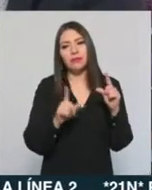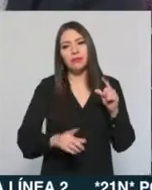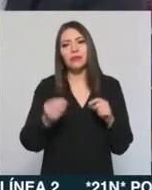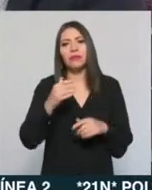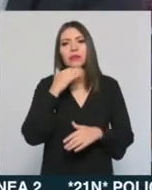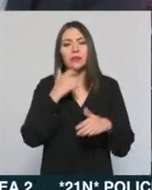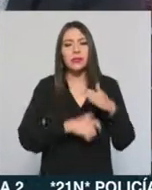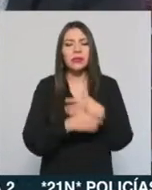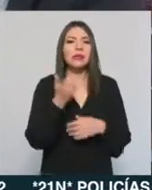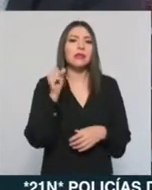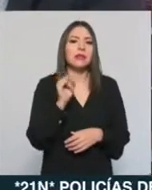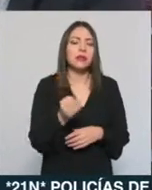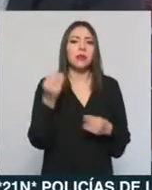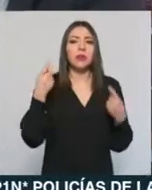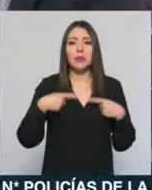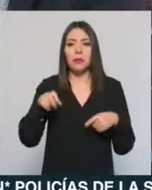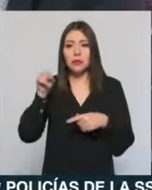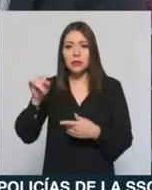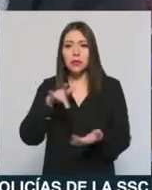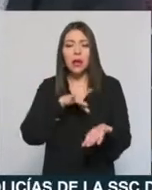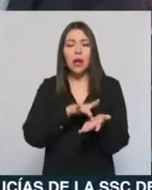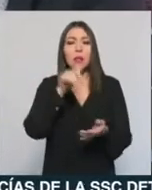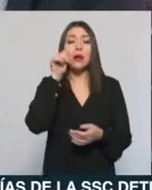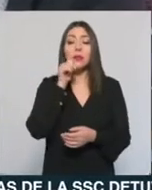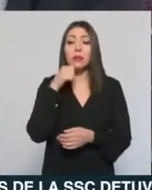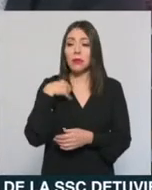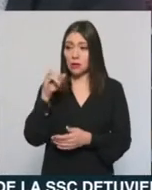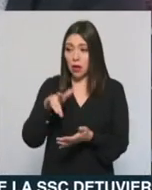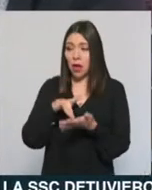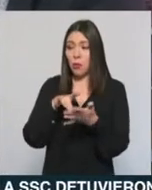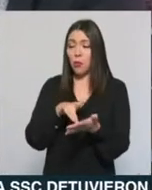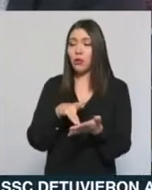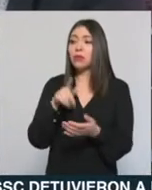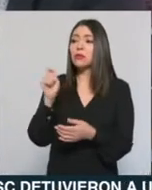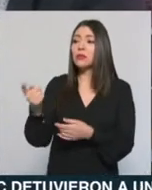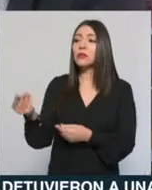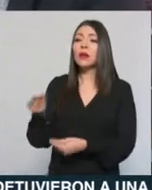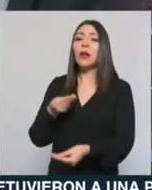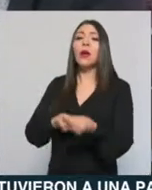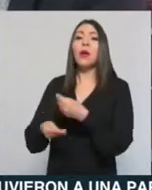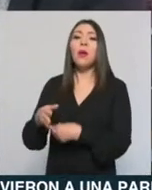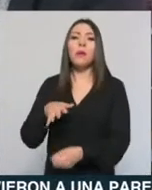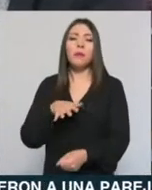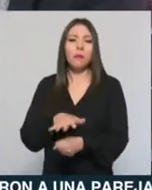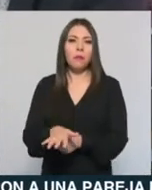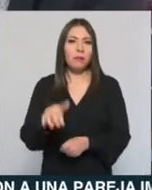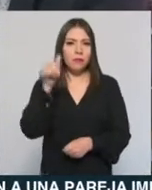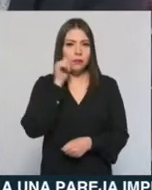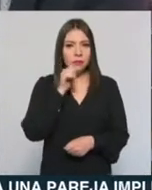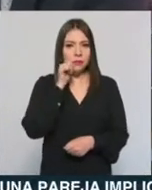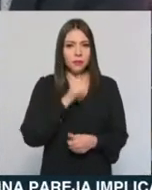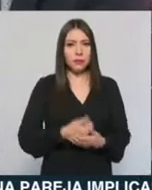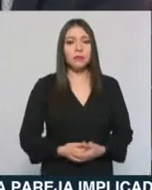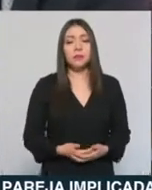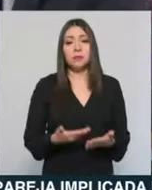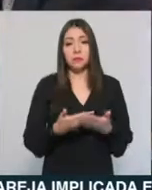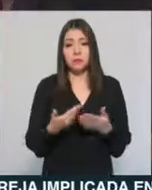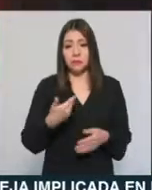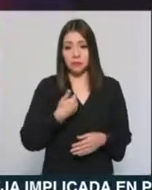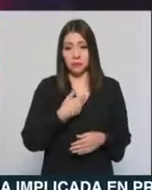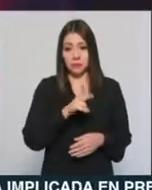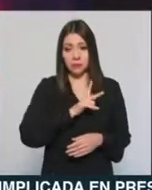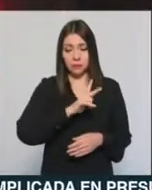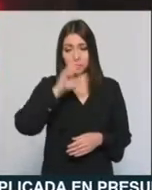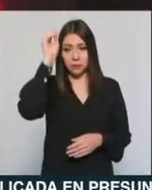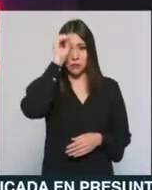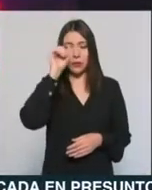gente que apoya, pero siempre piden algo a cambio, ¿no? Y yo creo que desde mi butaca de cine, ¿no?,